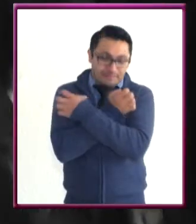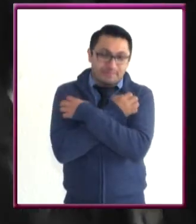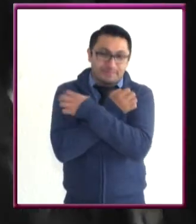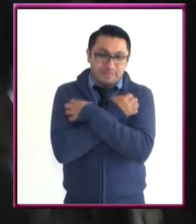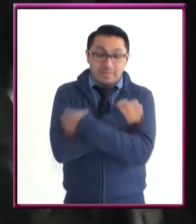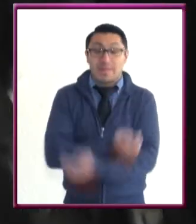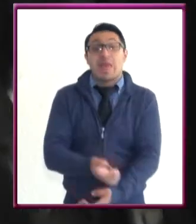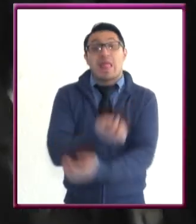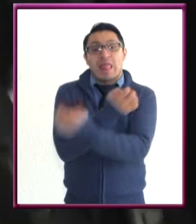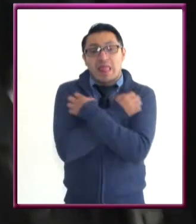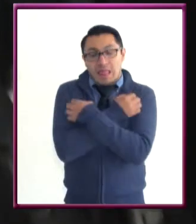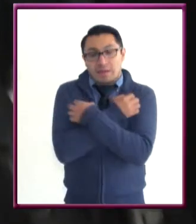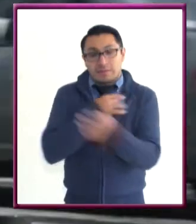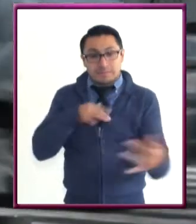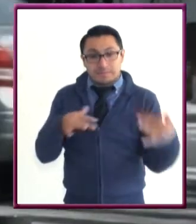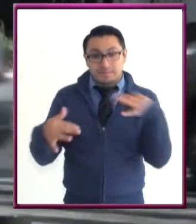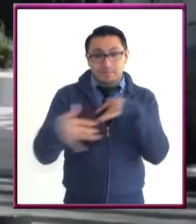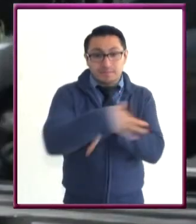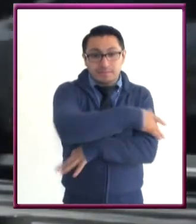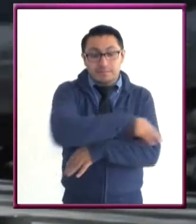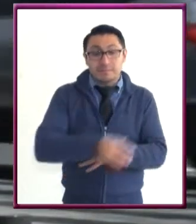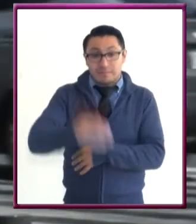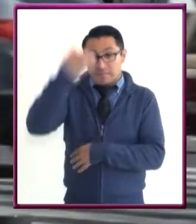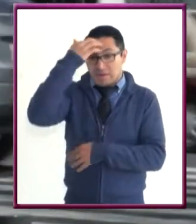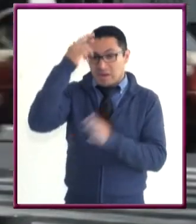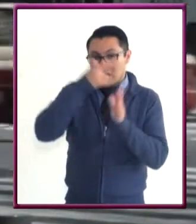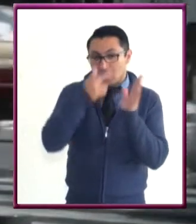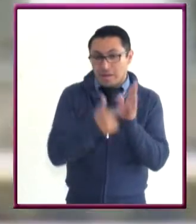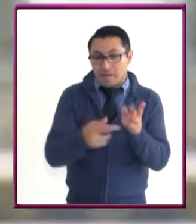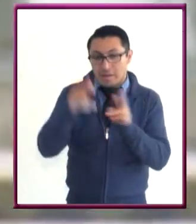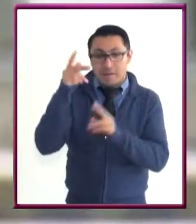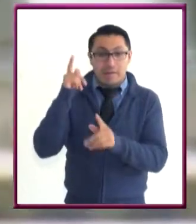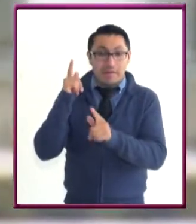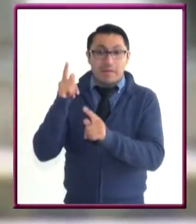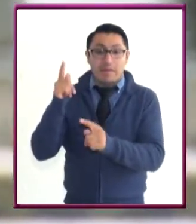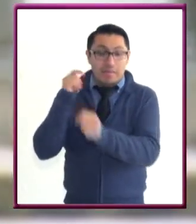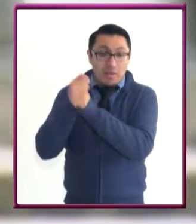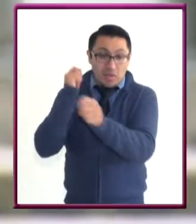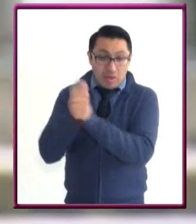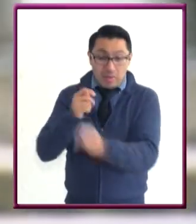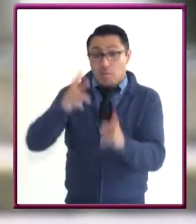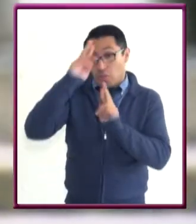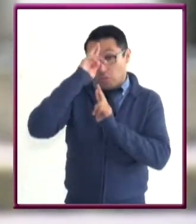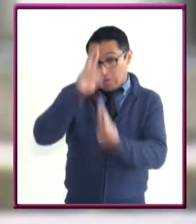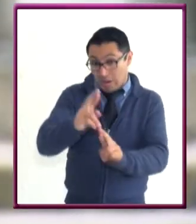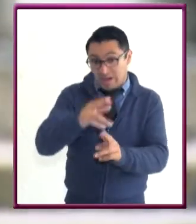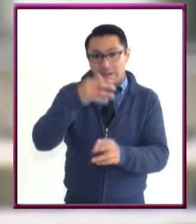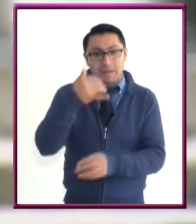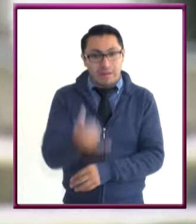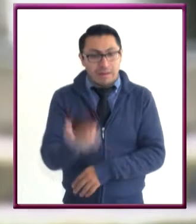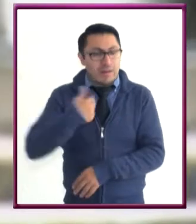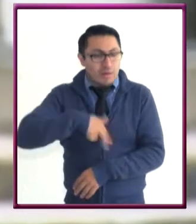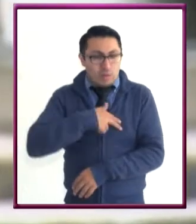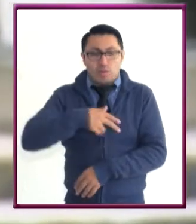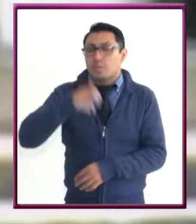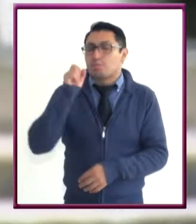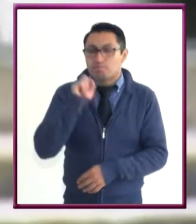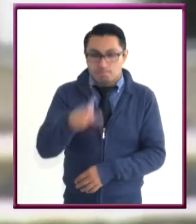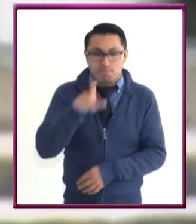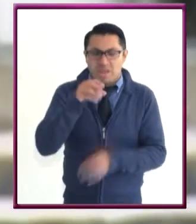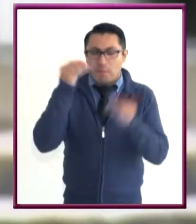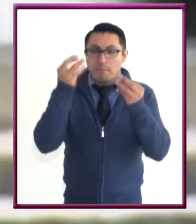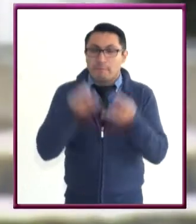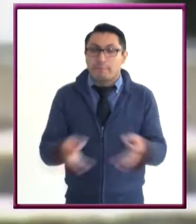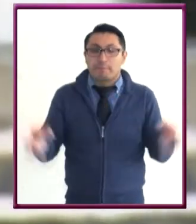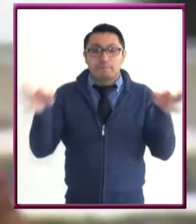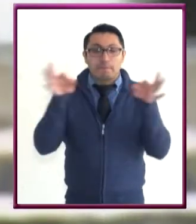educación. Educación vial, conocer el reglamento de tránsito, conocerlo y respetarlo, ¿no? Entonces, para nosotros también es